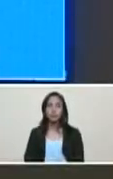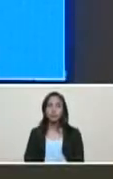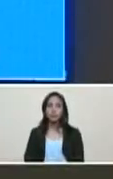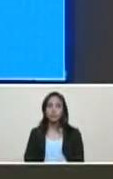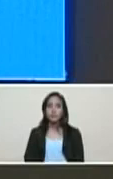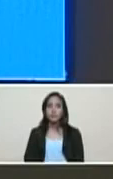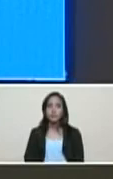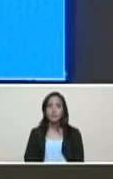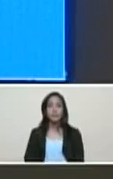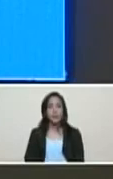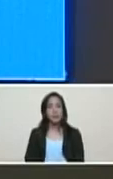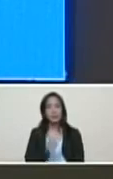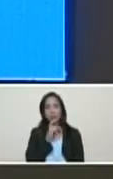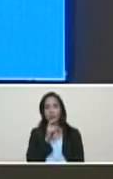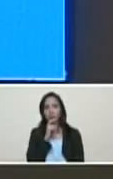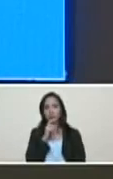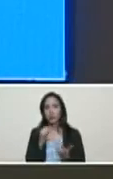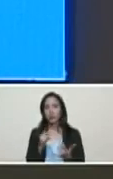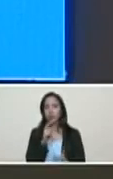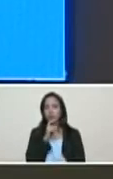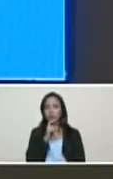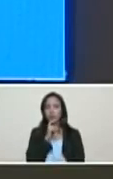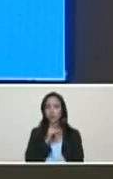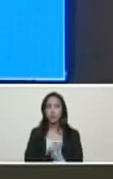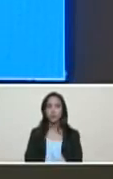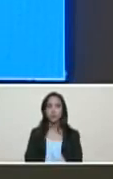Sé que tenemos dificultades con...